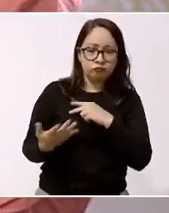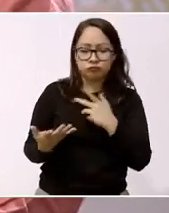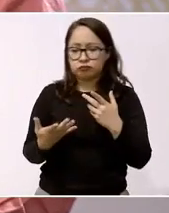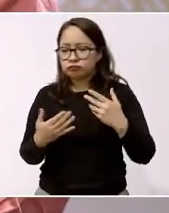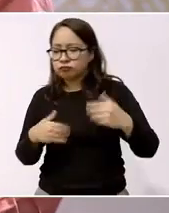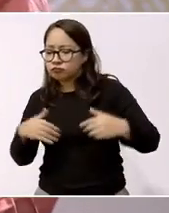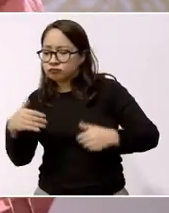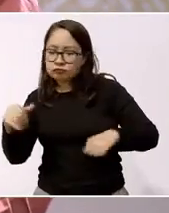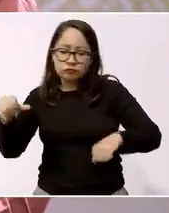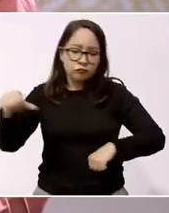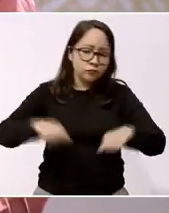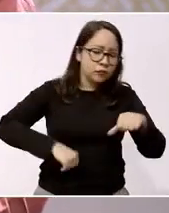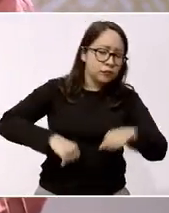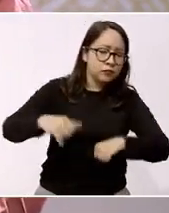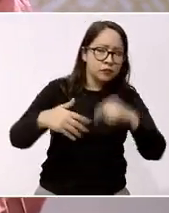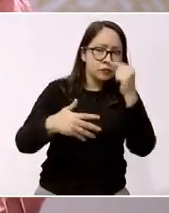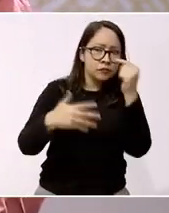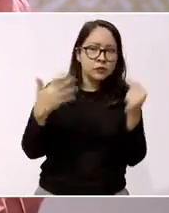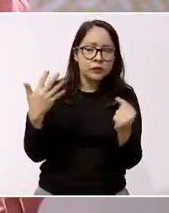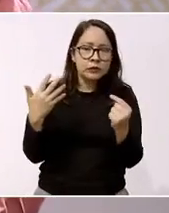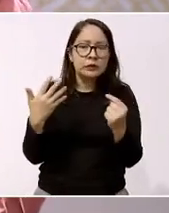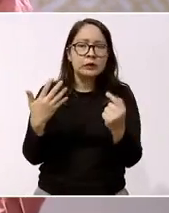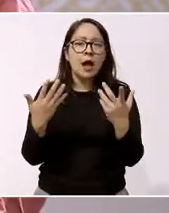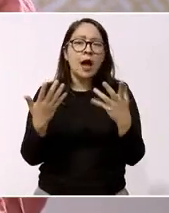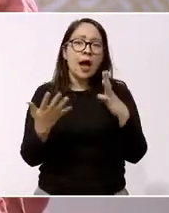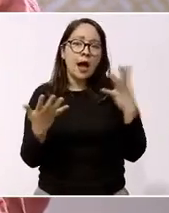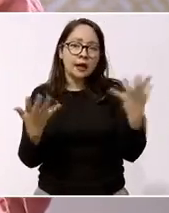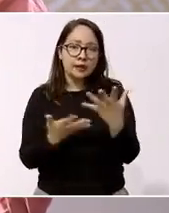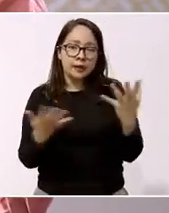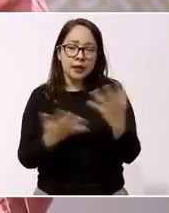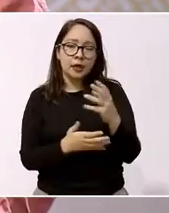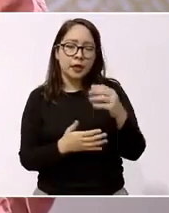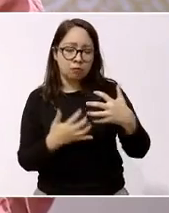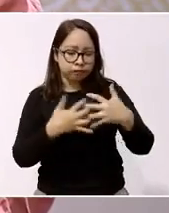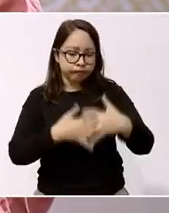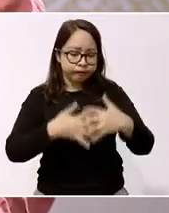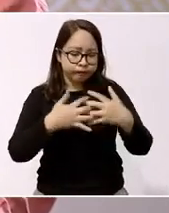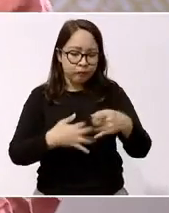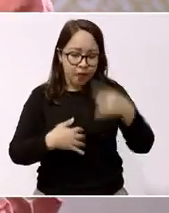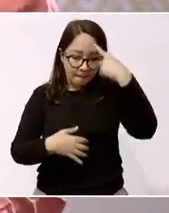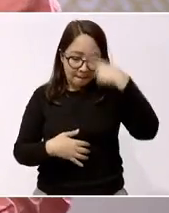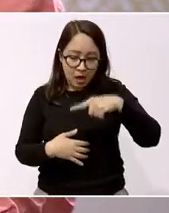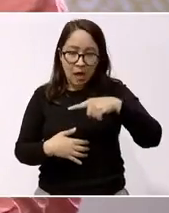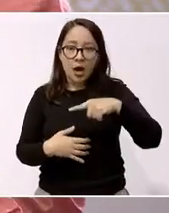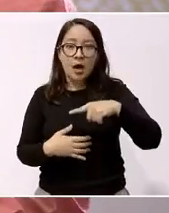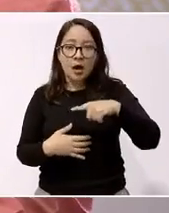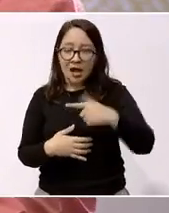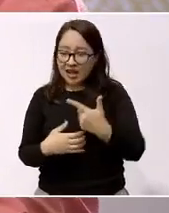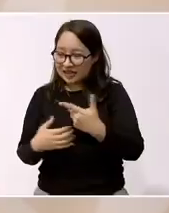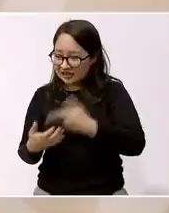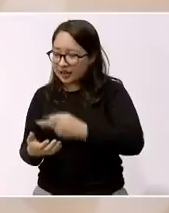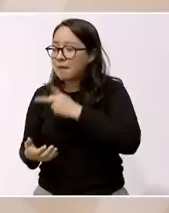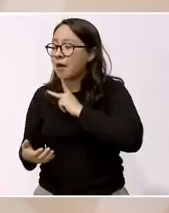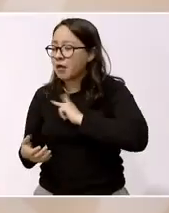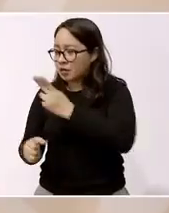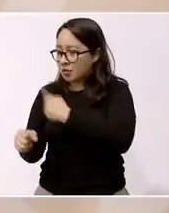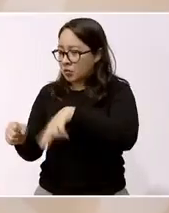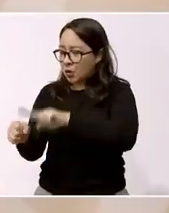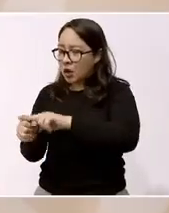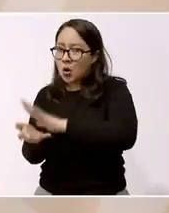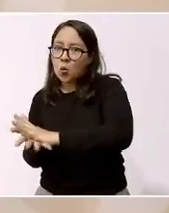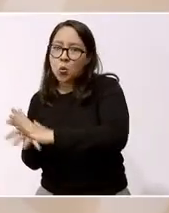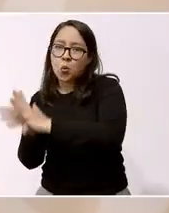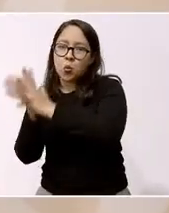haciendo una planta, una coquizadora para exprimir más el combustóleo,